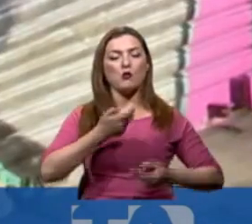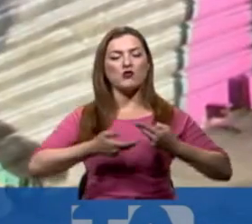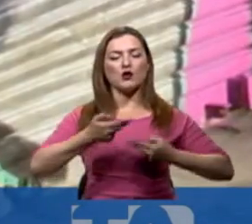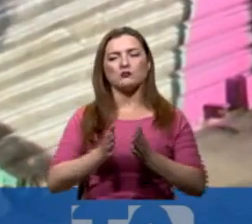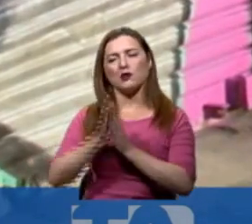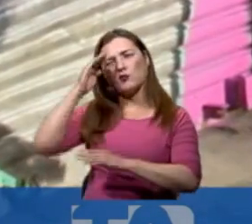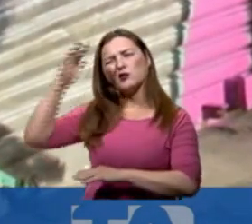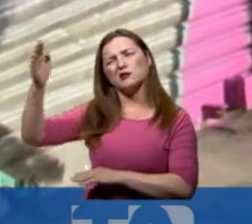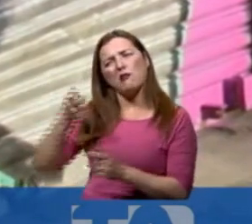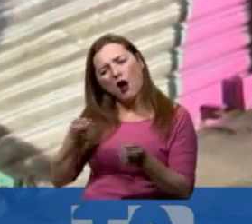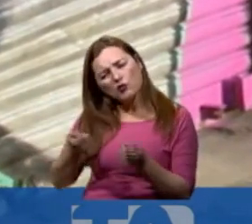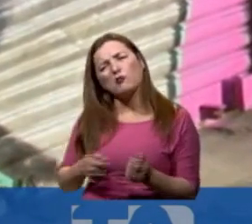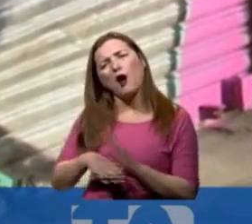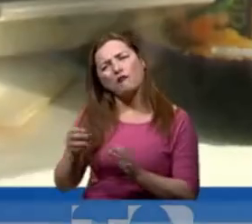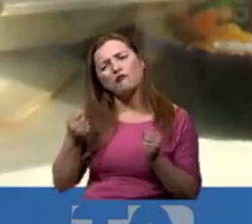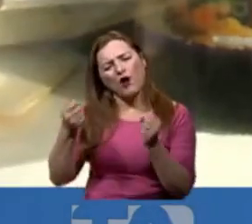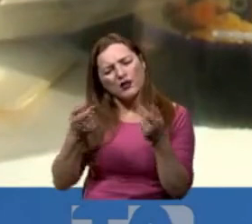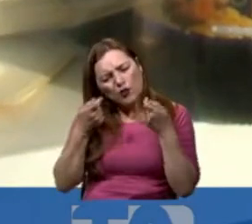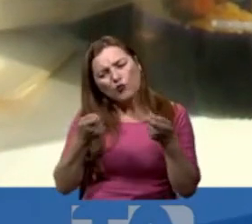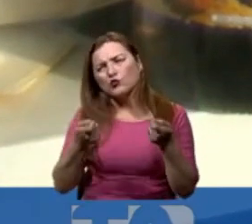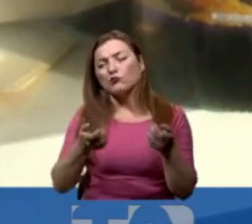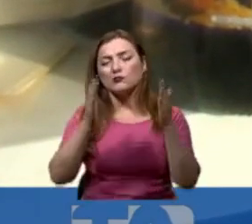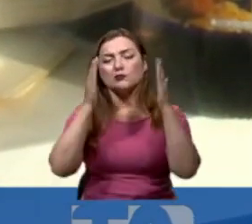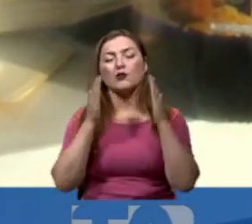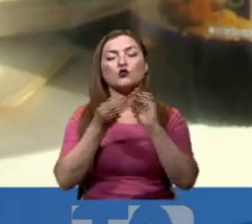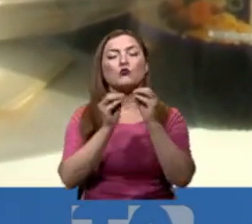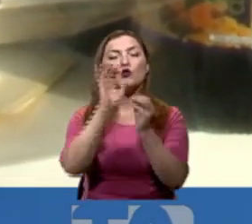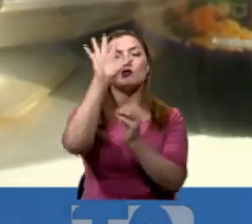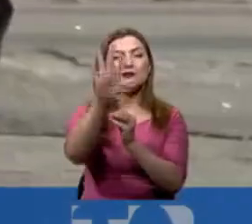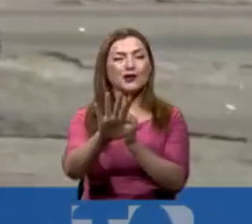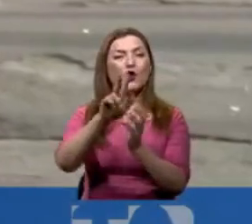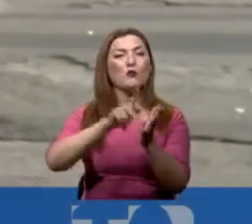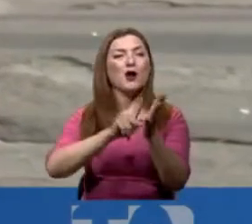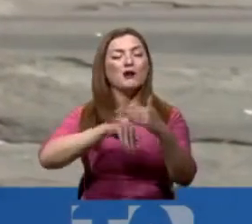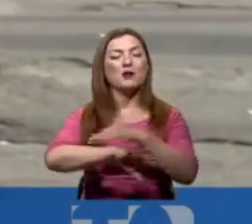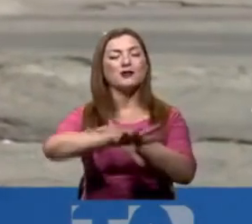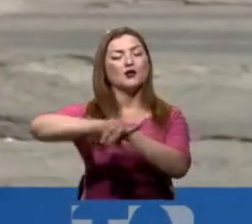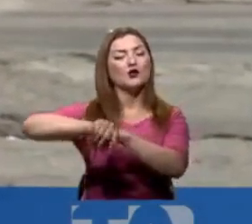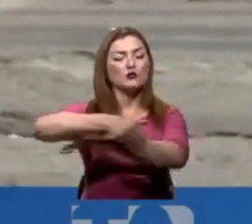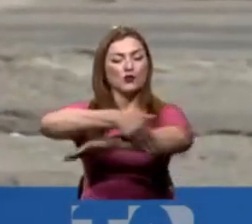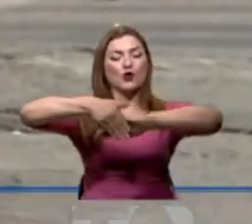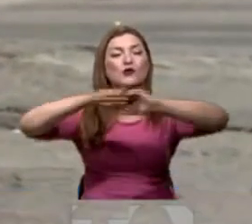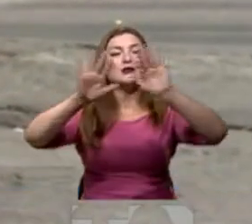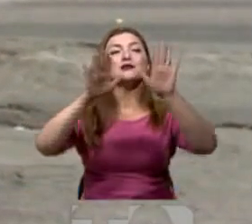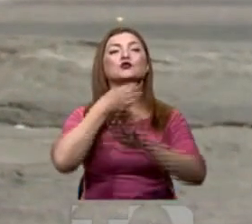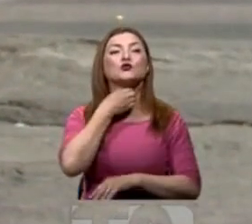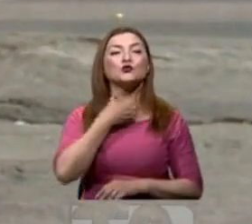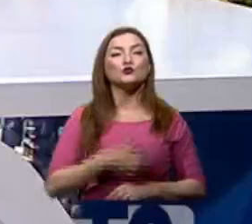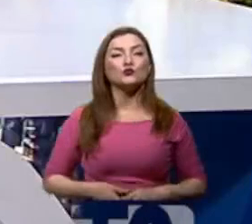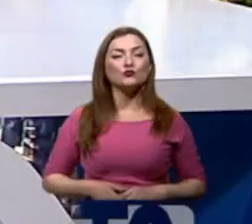en las zonas con mayor incidencia de delitos, ya que esta es la quinta vez que roban en este establecimiento, ubicado en la avenida 10 de